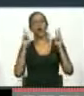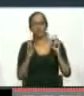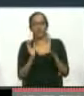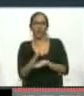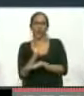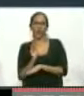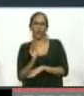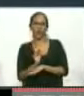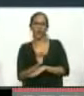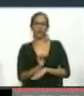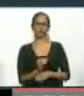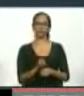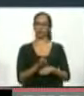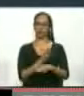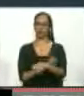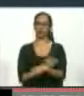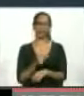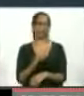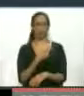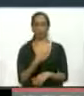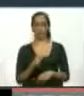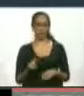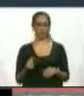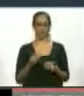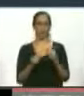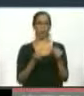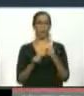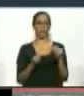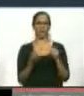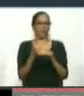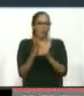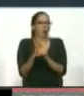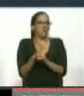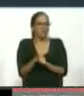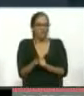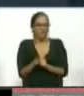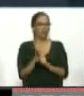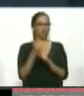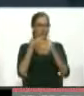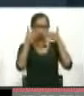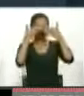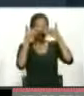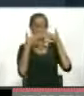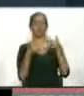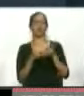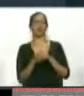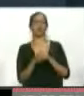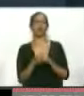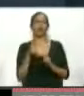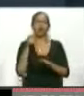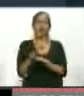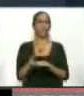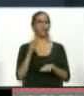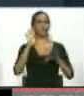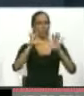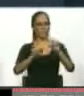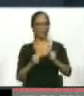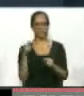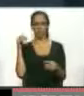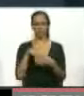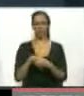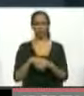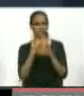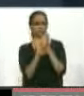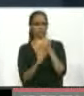sus antecedentes no eran como para otorgarle credibilidad con los ojos cerrados condenada por compra de votos jugada